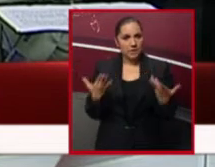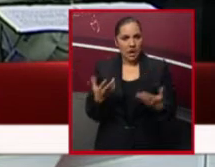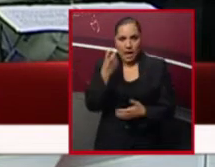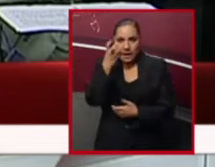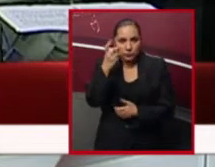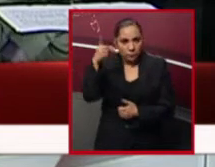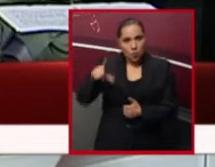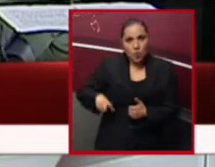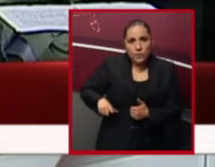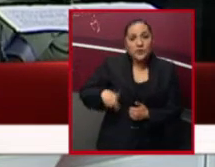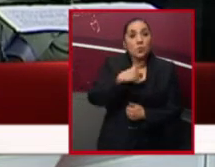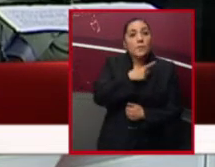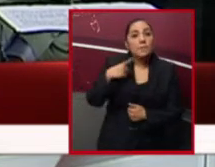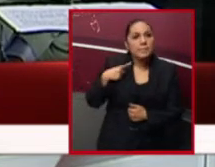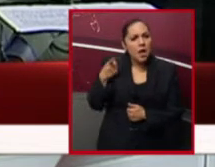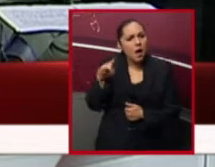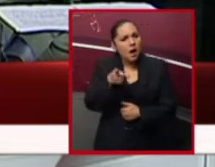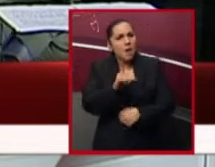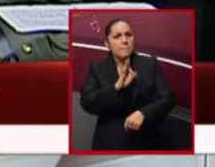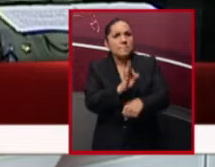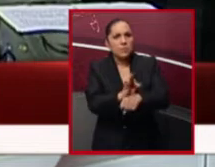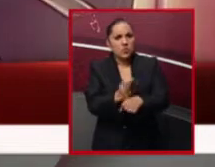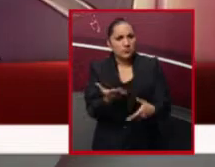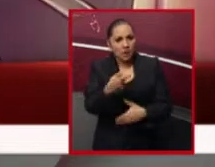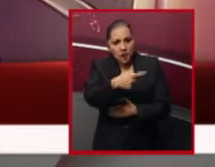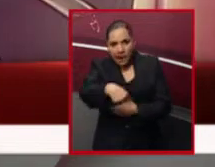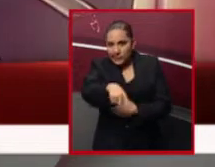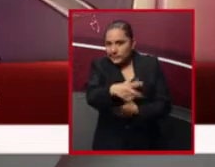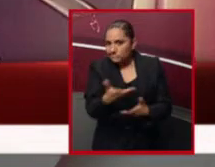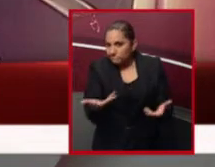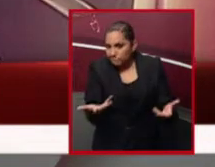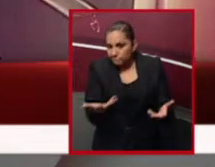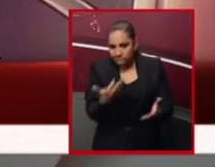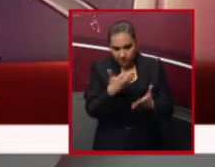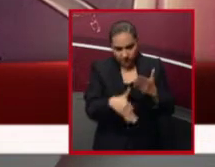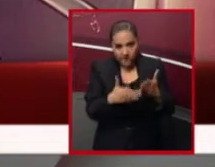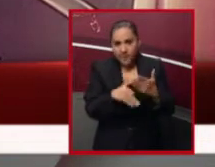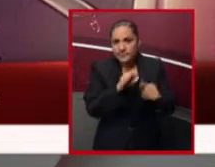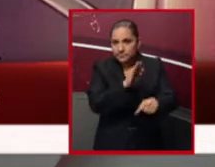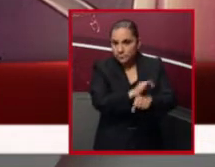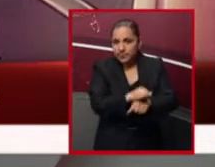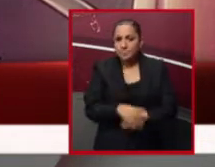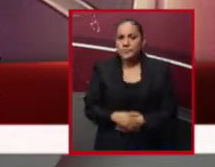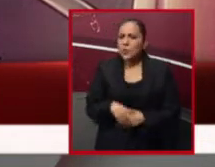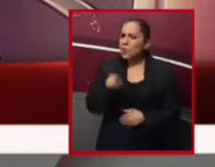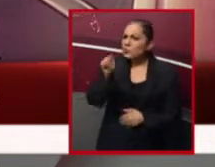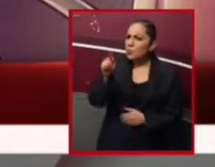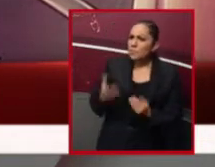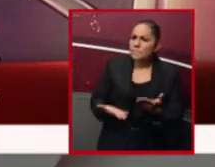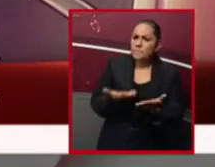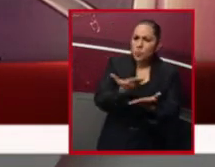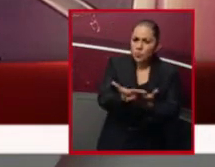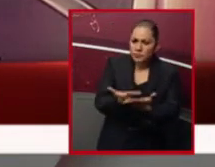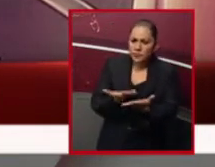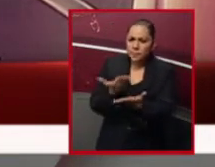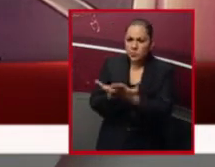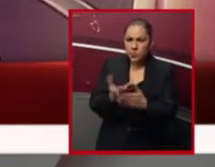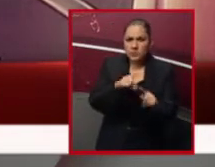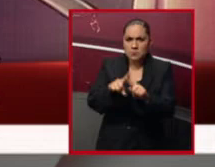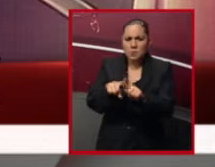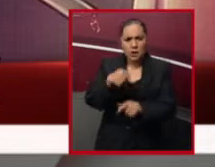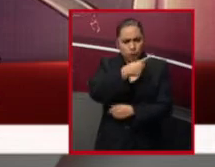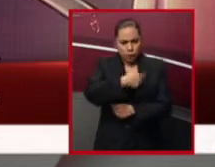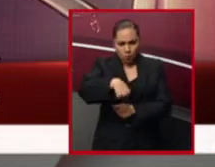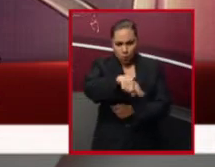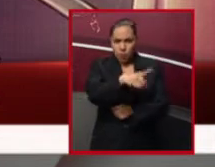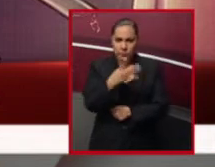Estado. Y no se protege. Y de estas propuestas, diputado, que han presentado, ¿se ve voluntad política? ¿Cree que en